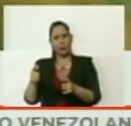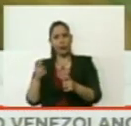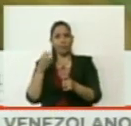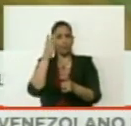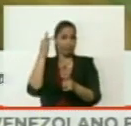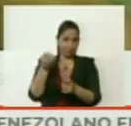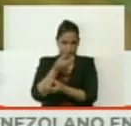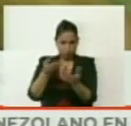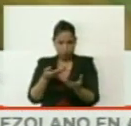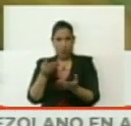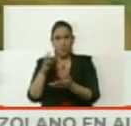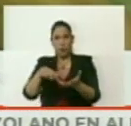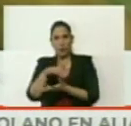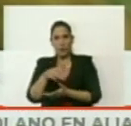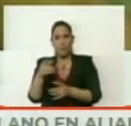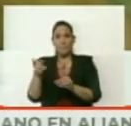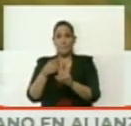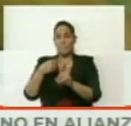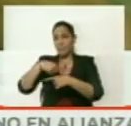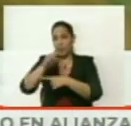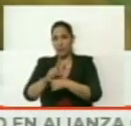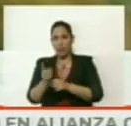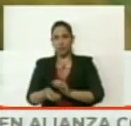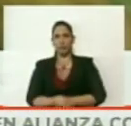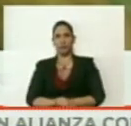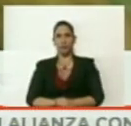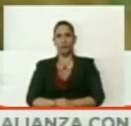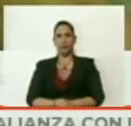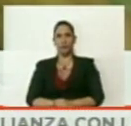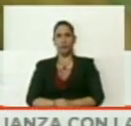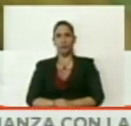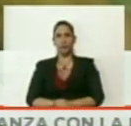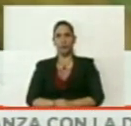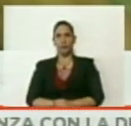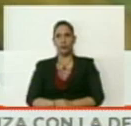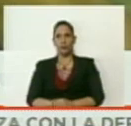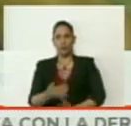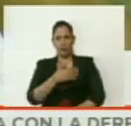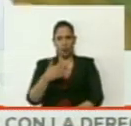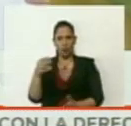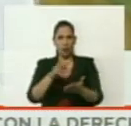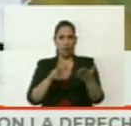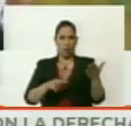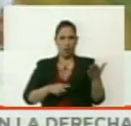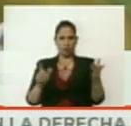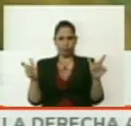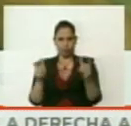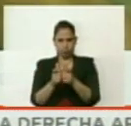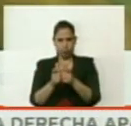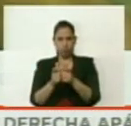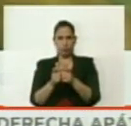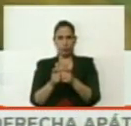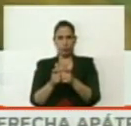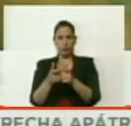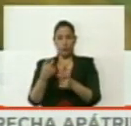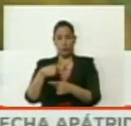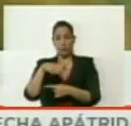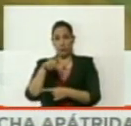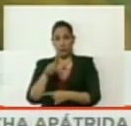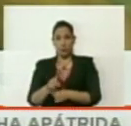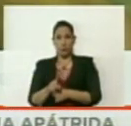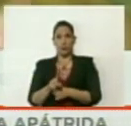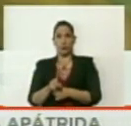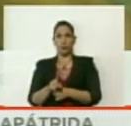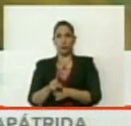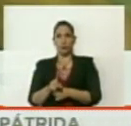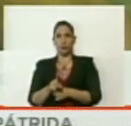situación. Las primeras de las... Quiero leerte esto brevemente. Las primeras de